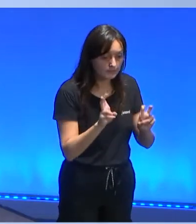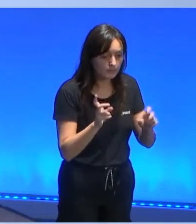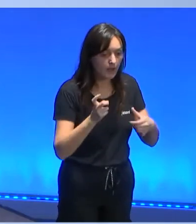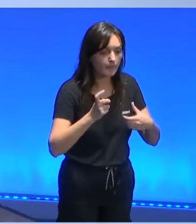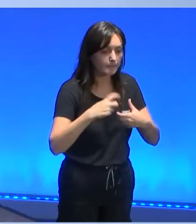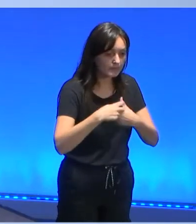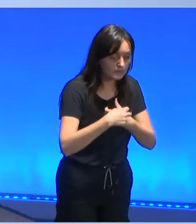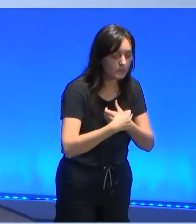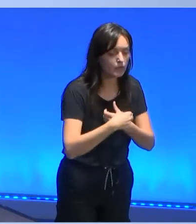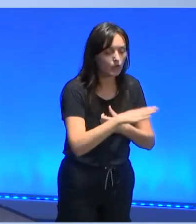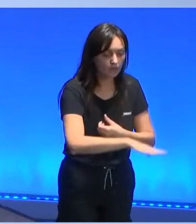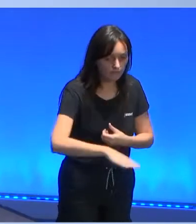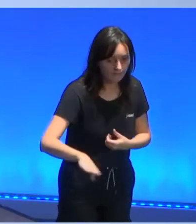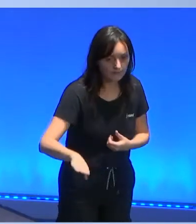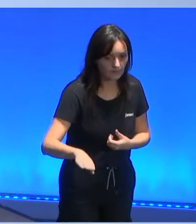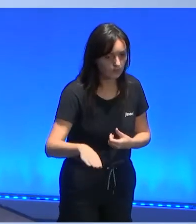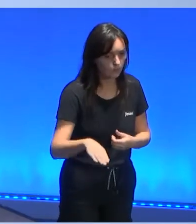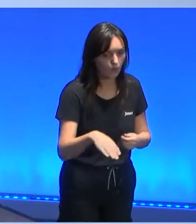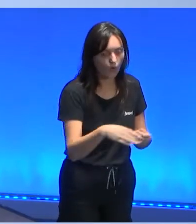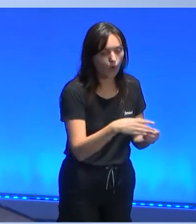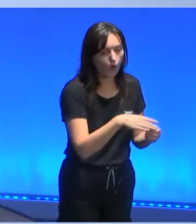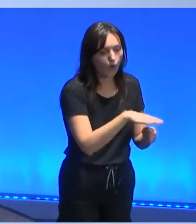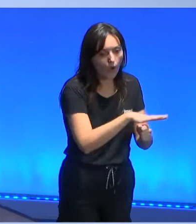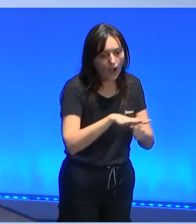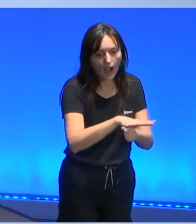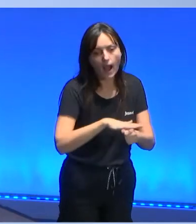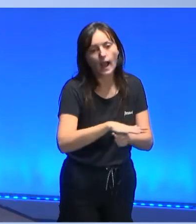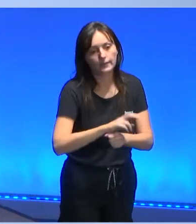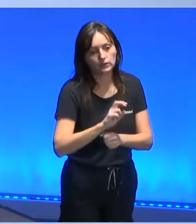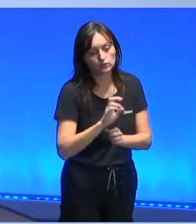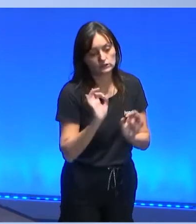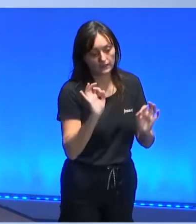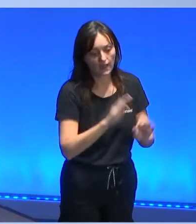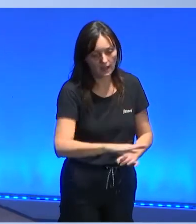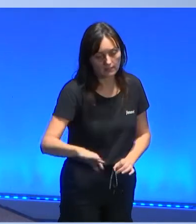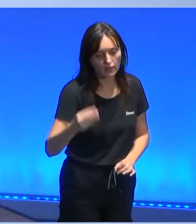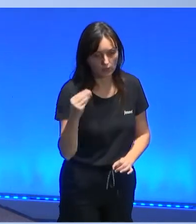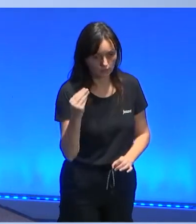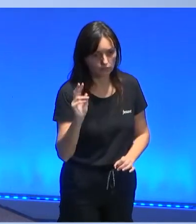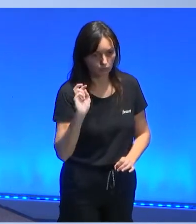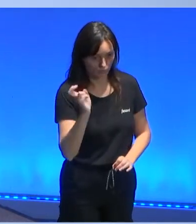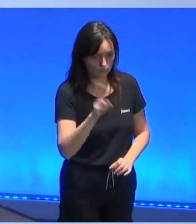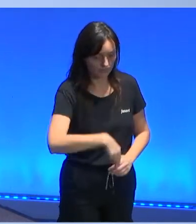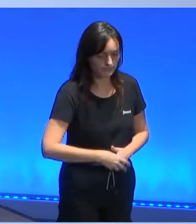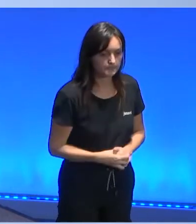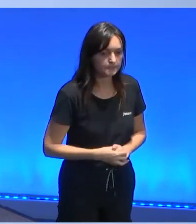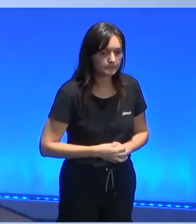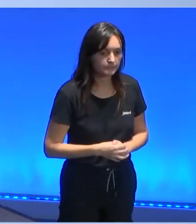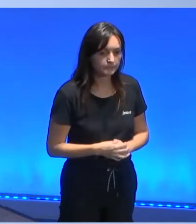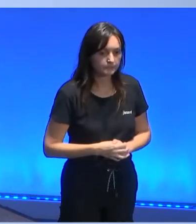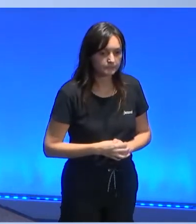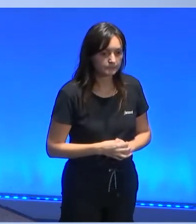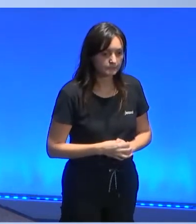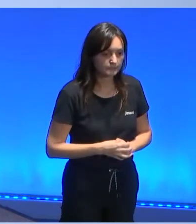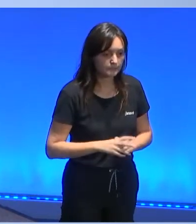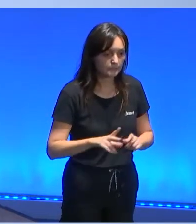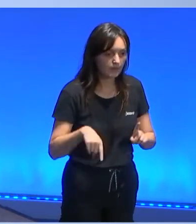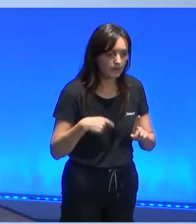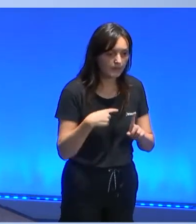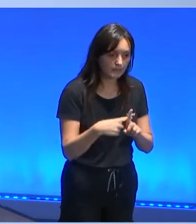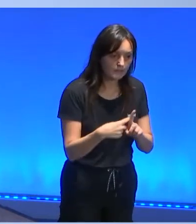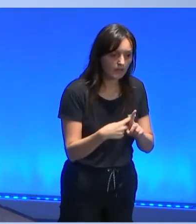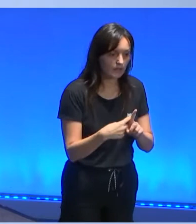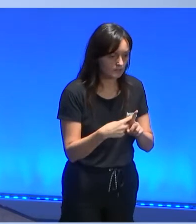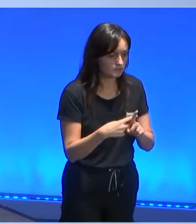participación infantil y en otros ámbitos de la infancia y la adolescencia. Que además cada vez es